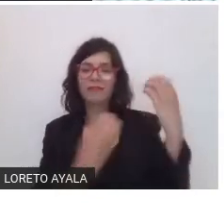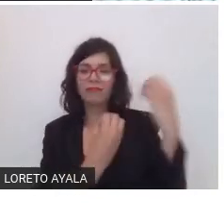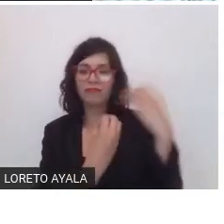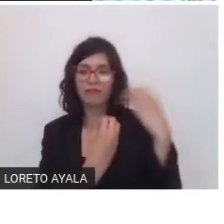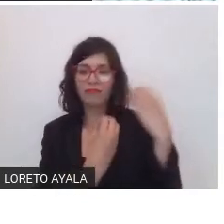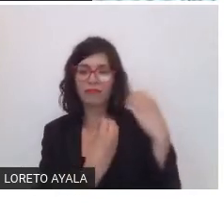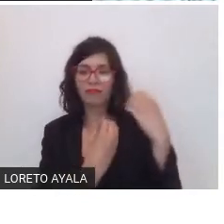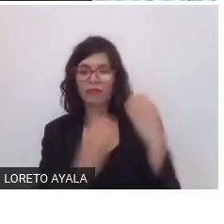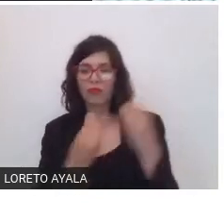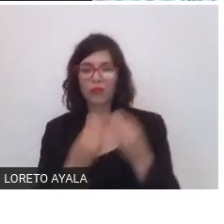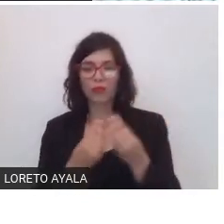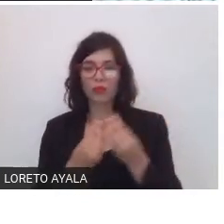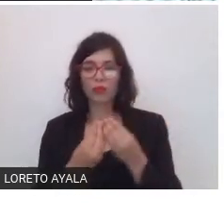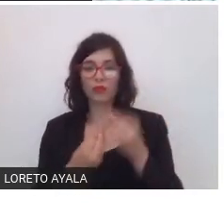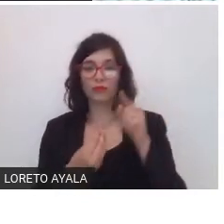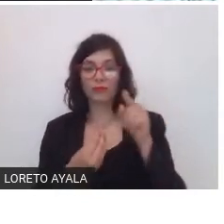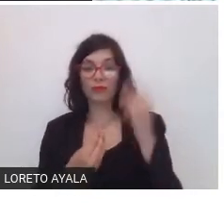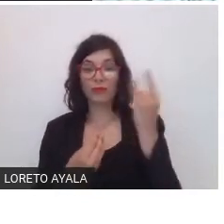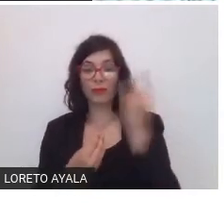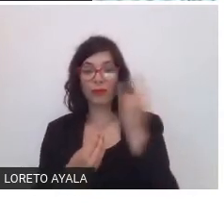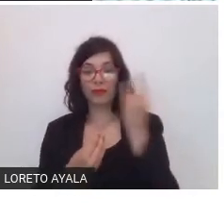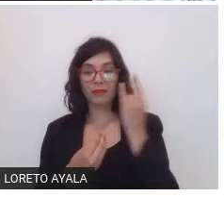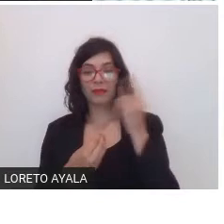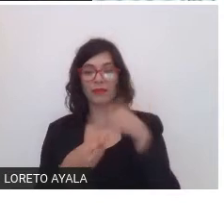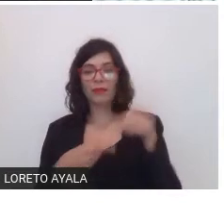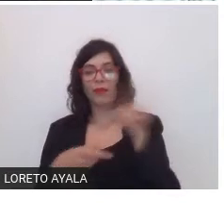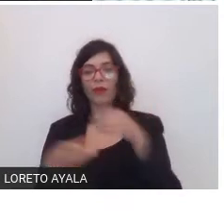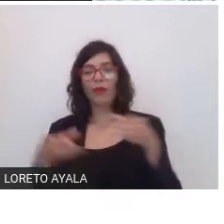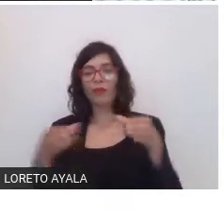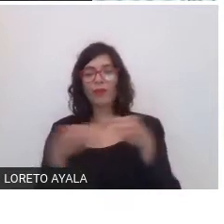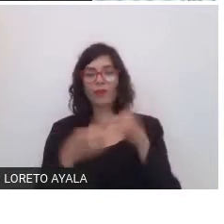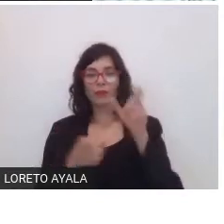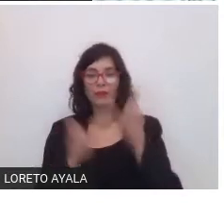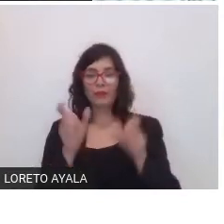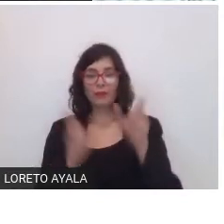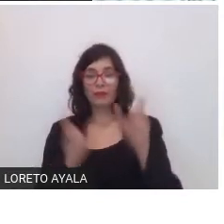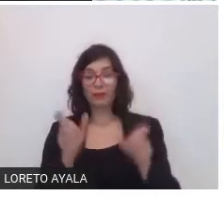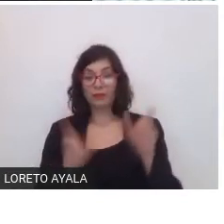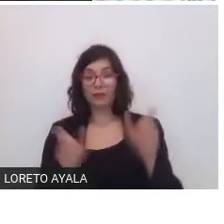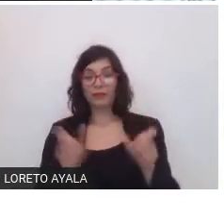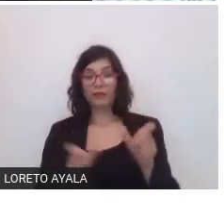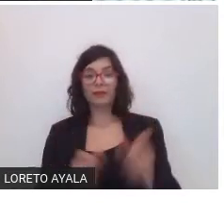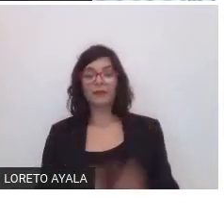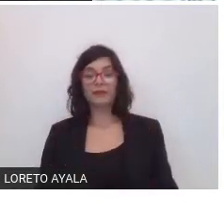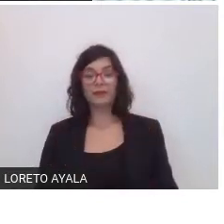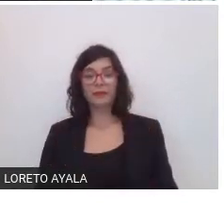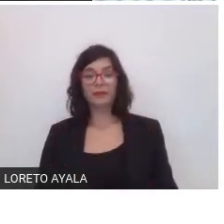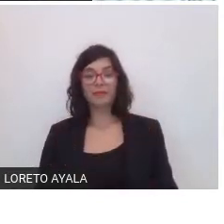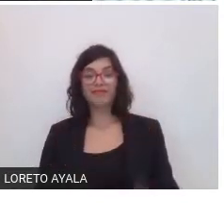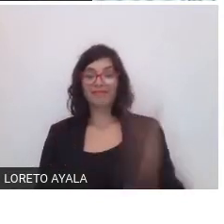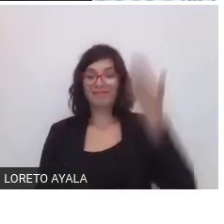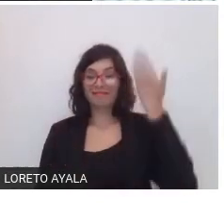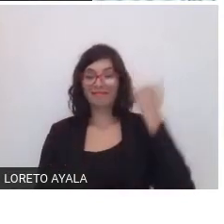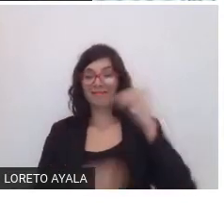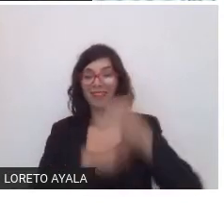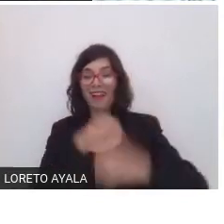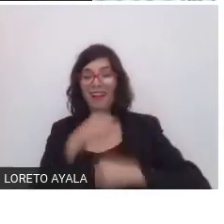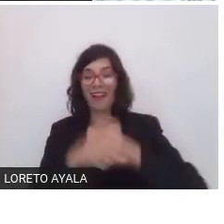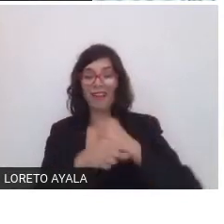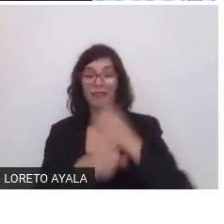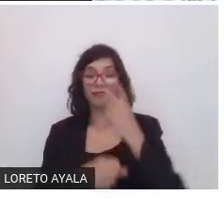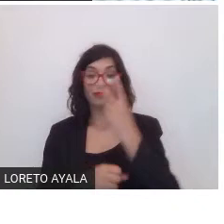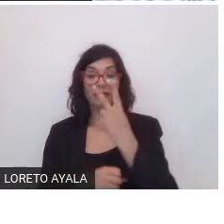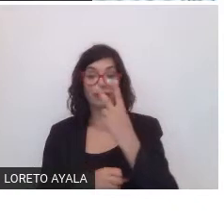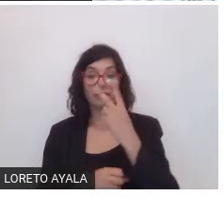en la universidad y el grupo que conformamos como generación del 82 fue una